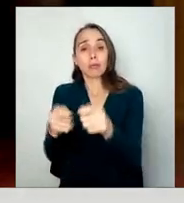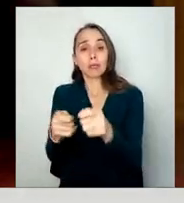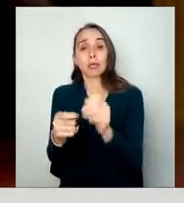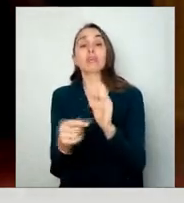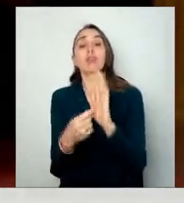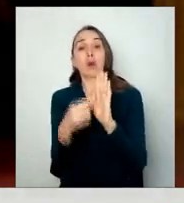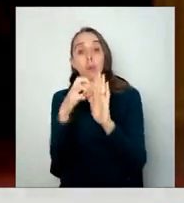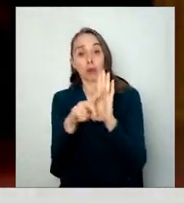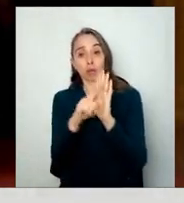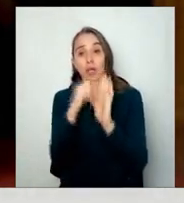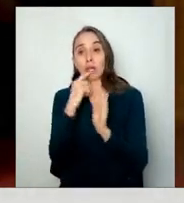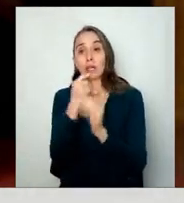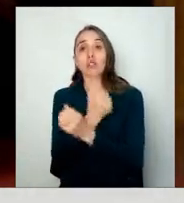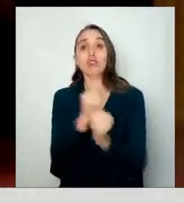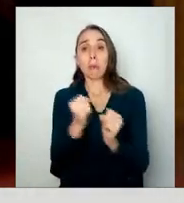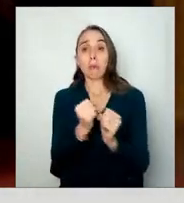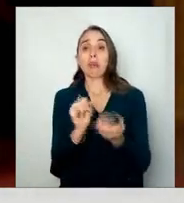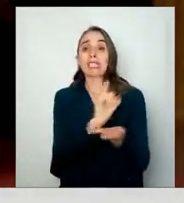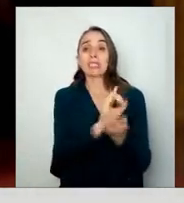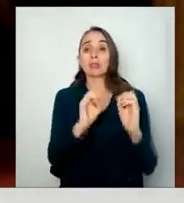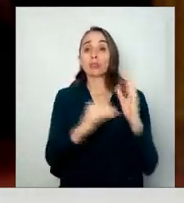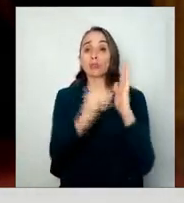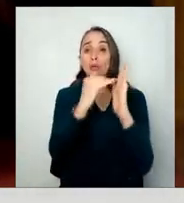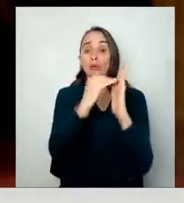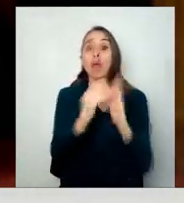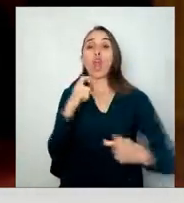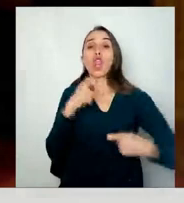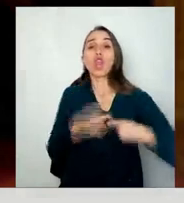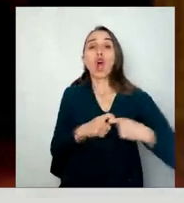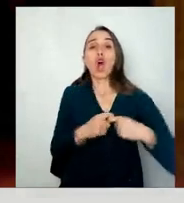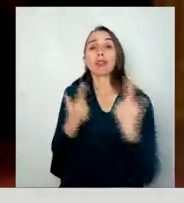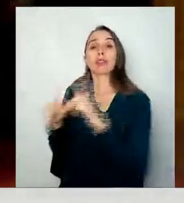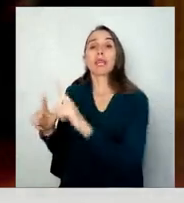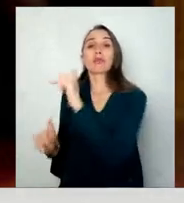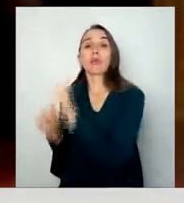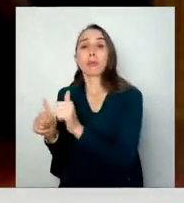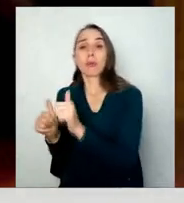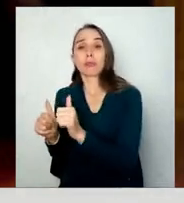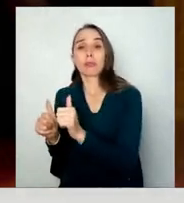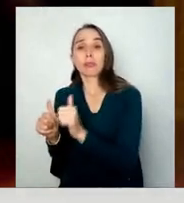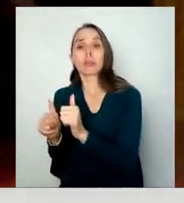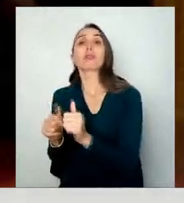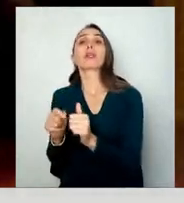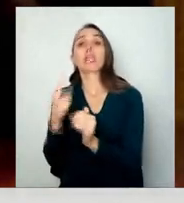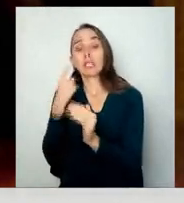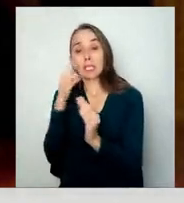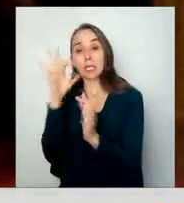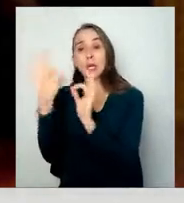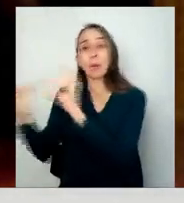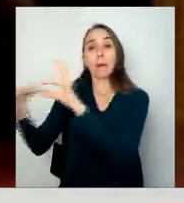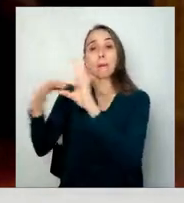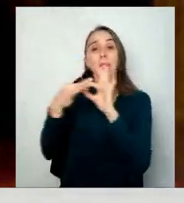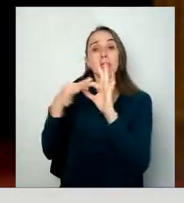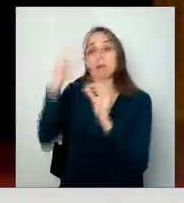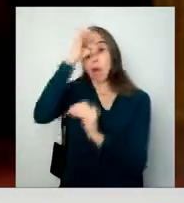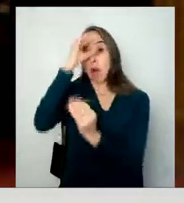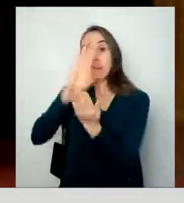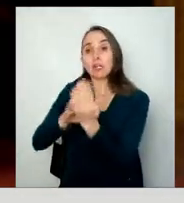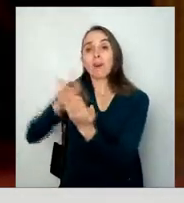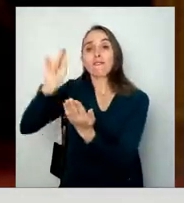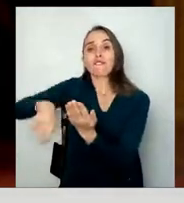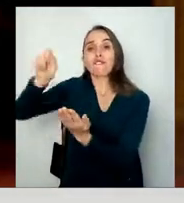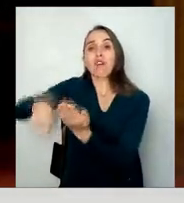de negar la entrega de los títulos profesionales y reconoce el criterio adoptado por los tribunales de Justicia promoviendo